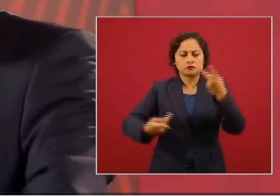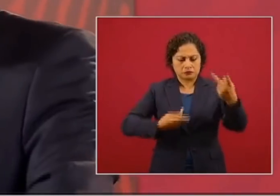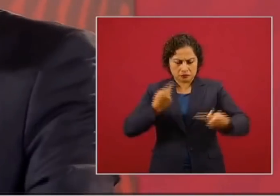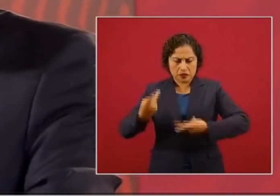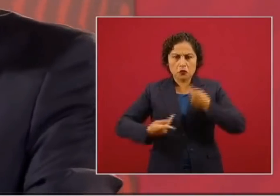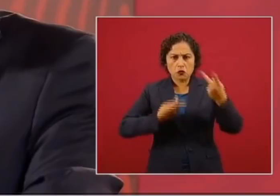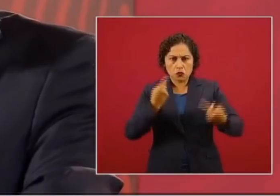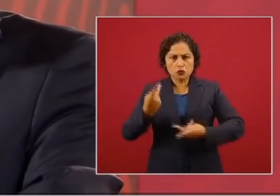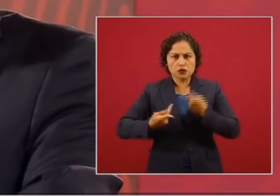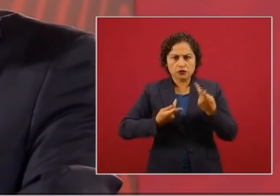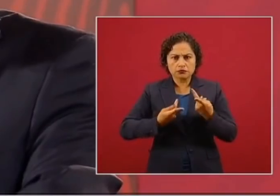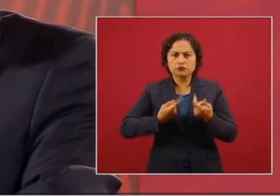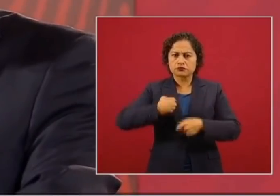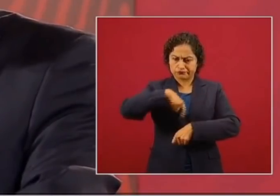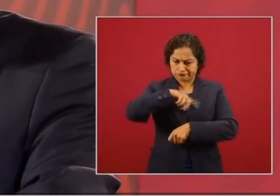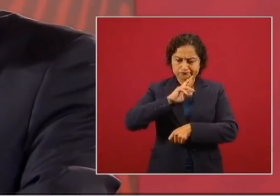de replicar.